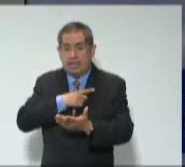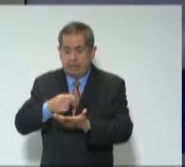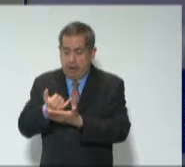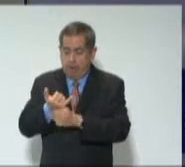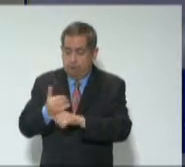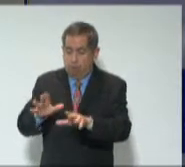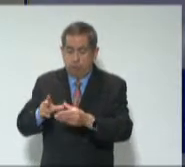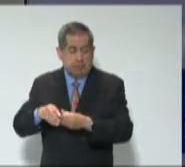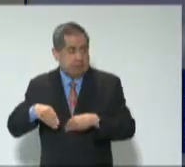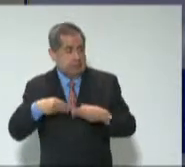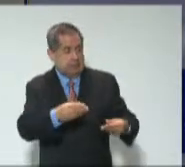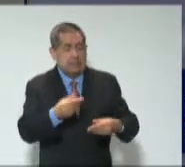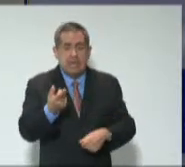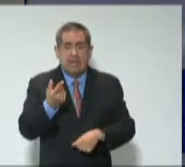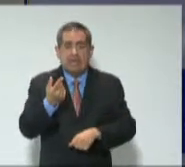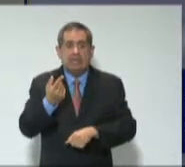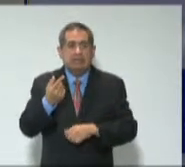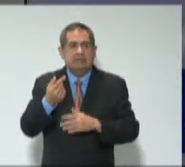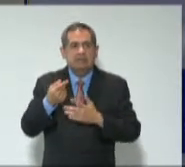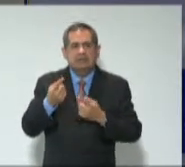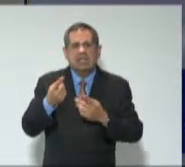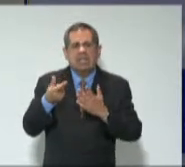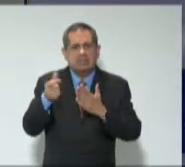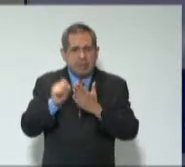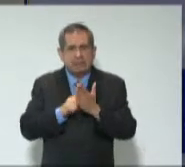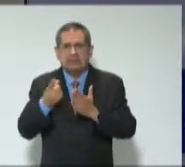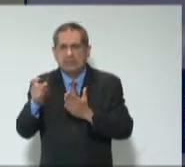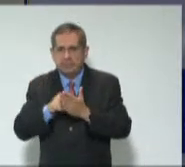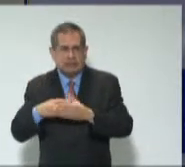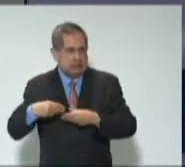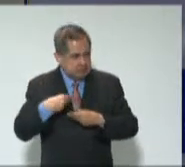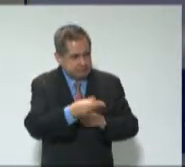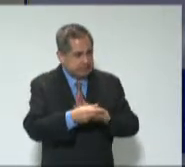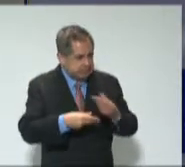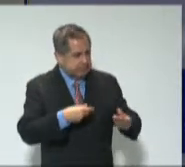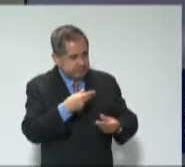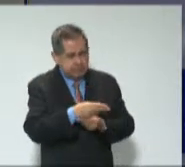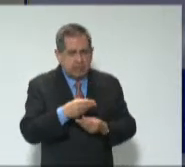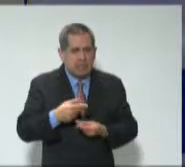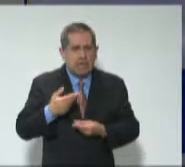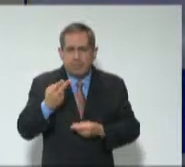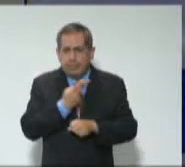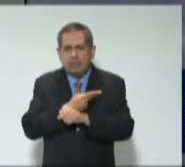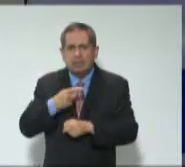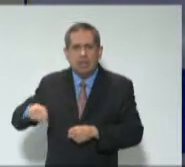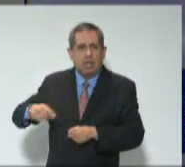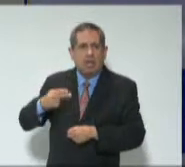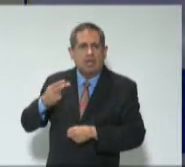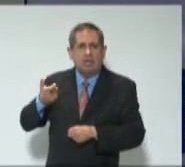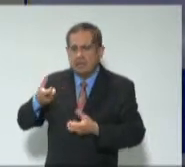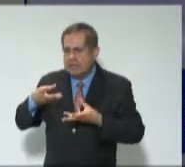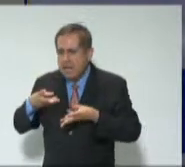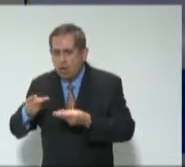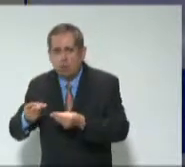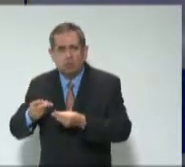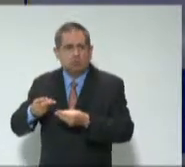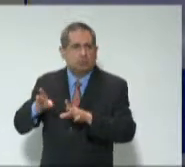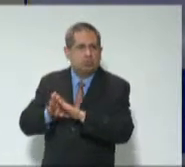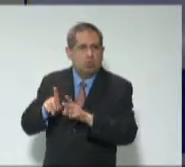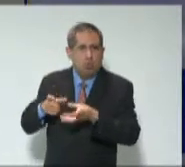un informe semestral donde se especificara y justificaran uso y destino de los recursos que la cámara les